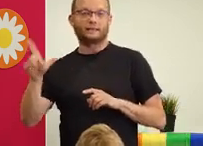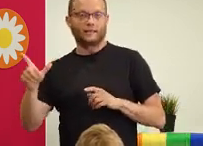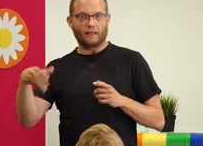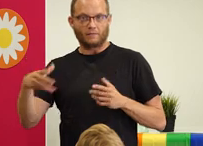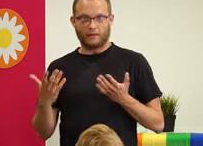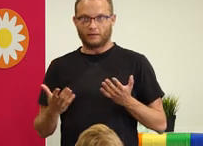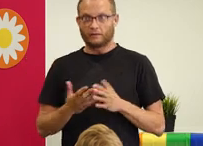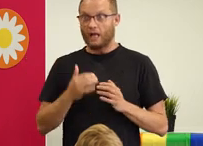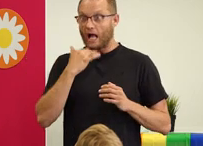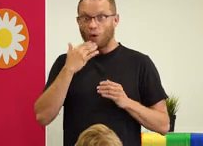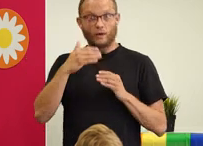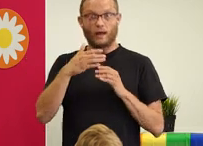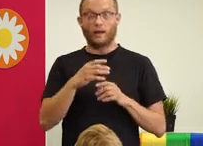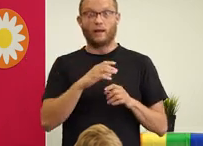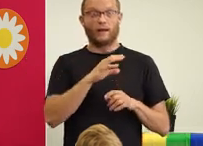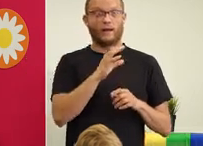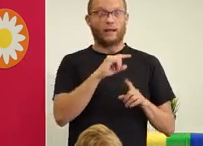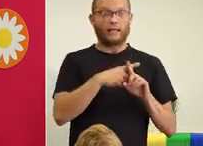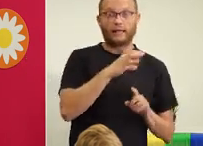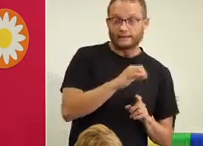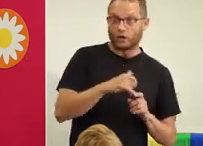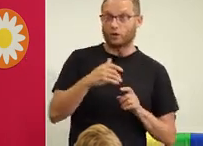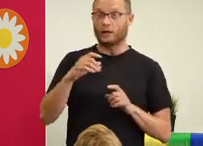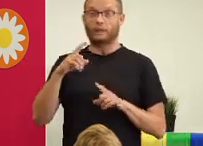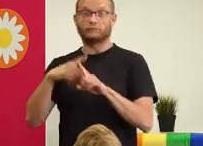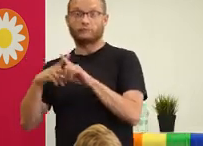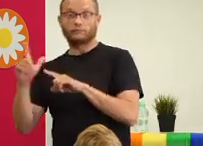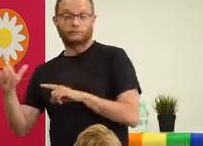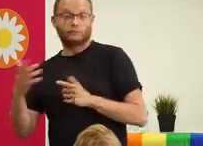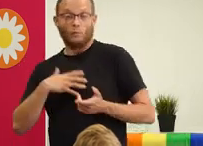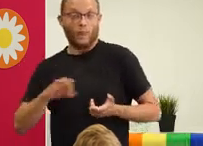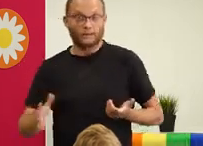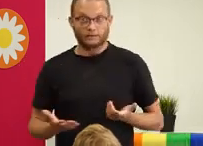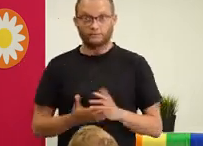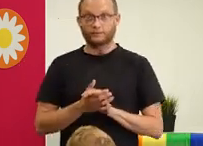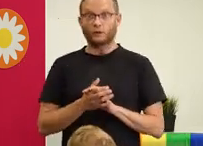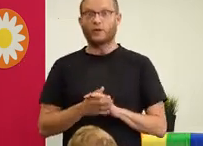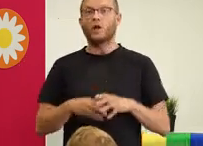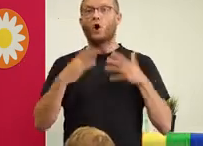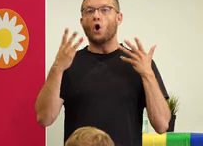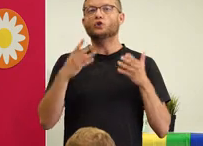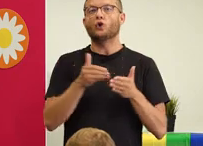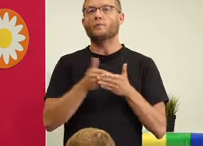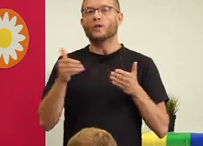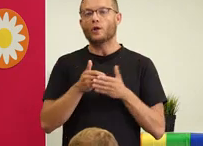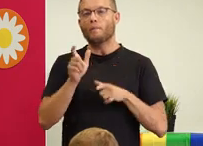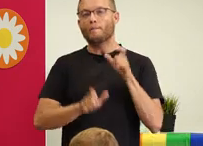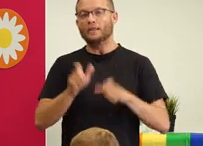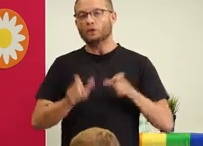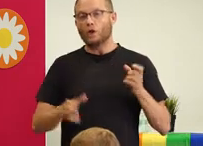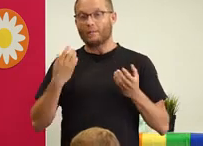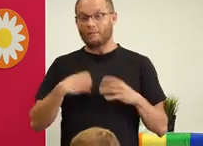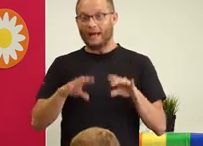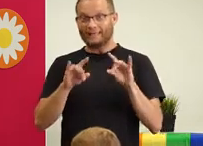XS, M, L, XL, XXL, ¿no? Algunas que quitamos el XS y el XXL. Entonces, somos 8 millar personas en esta